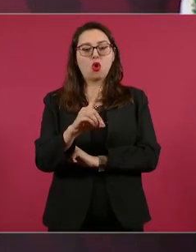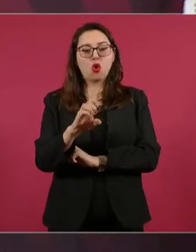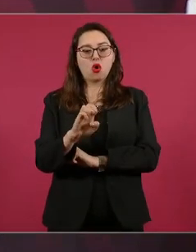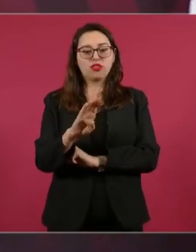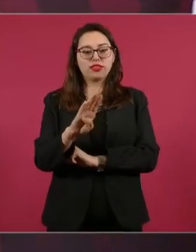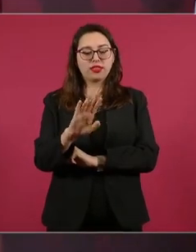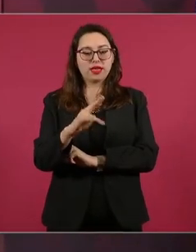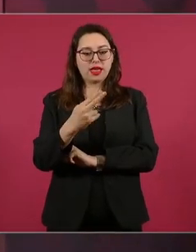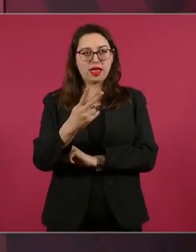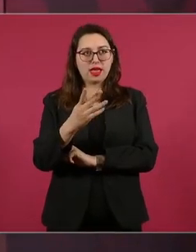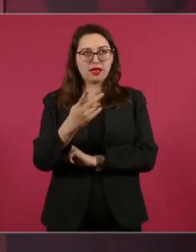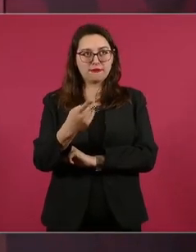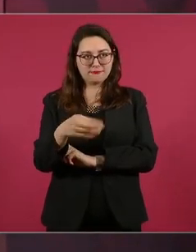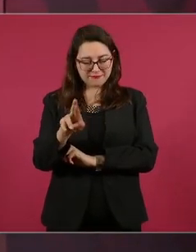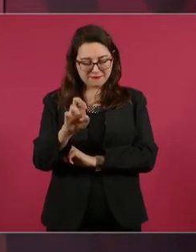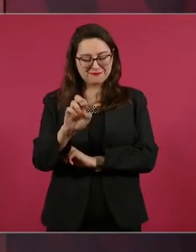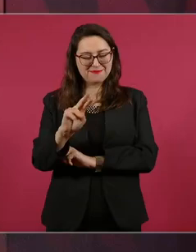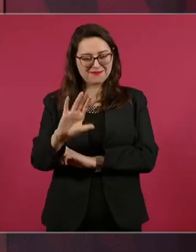empresa brasileña